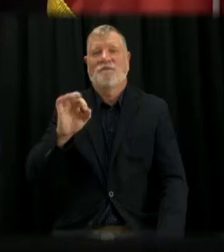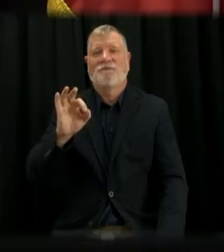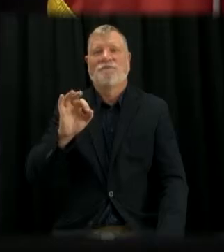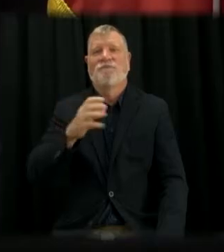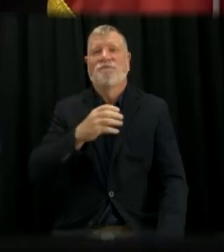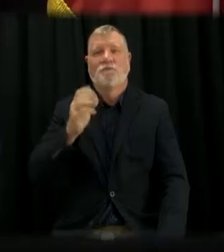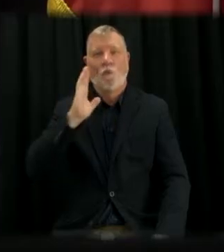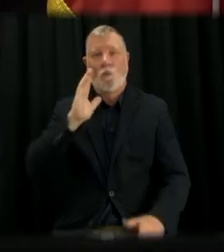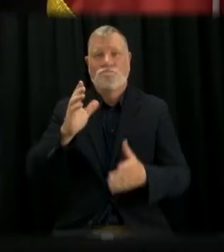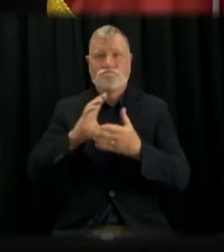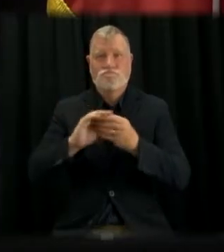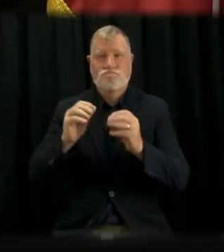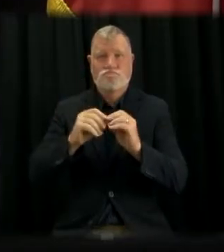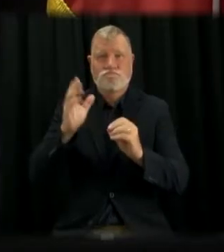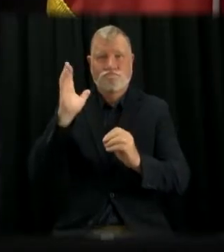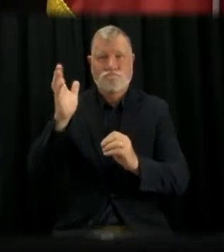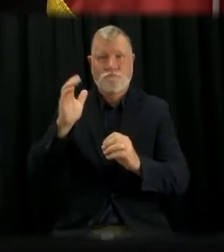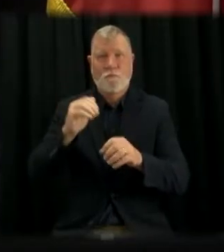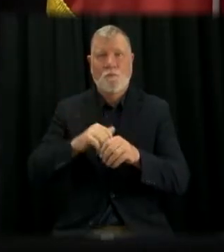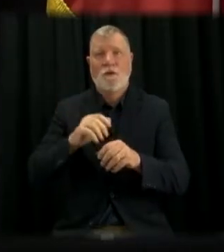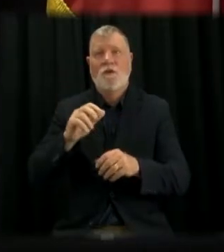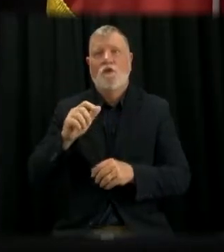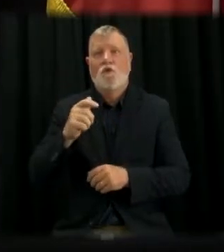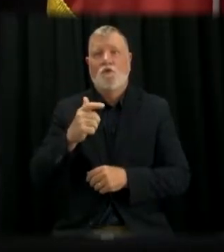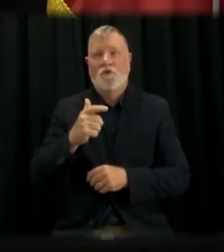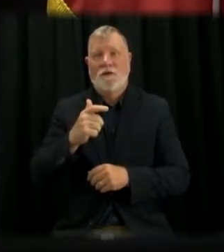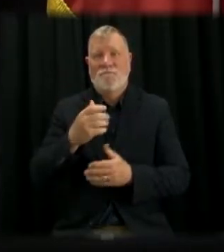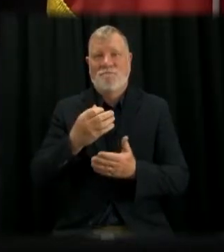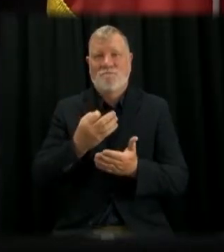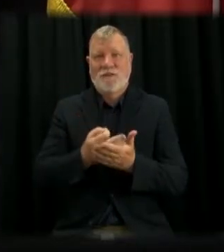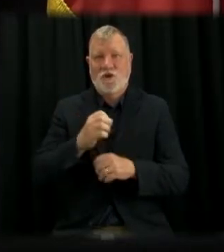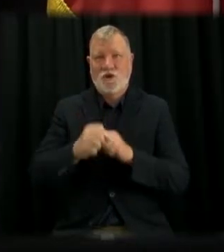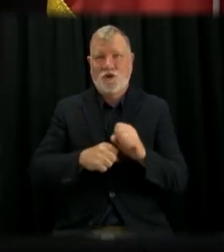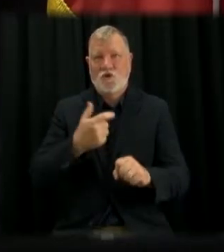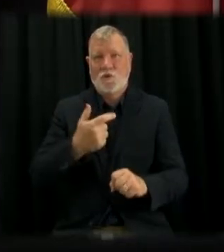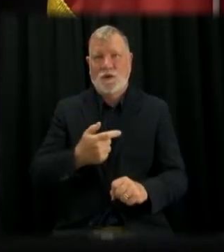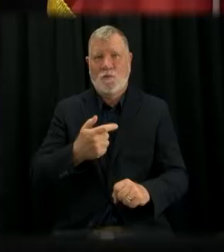quien va a hacer sus comentarios con respecto al año fiscal